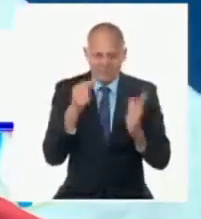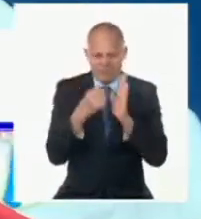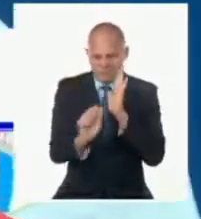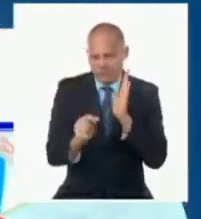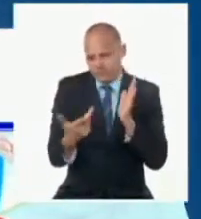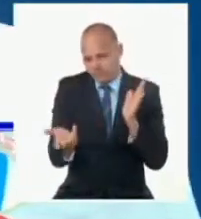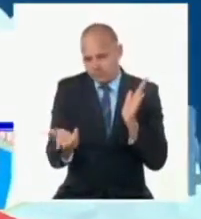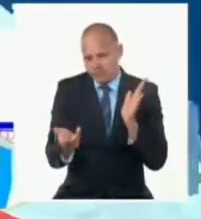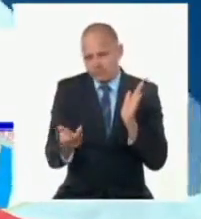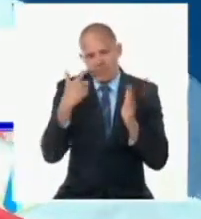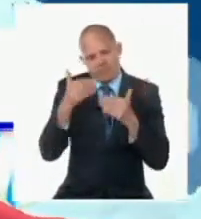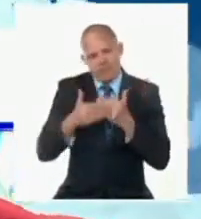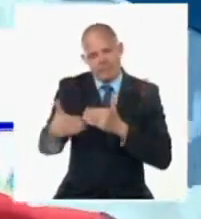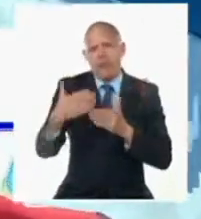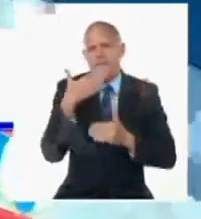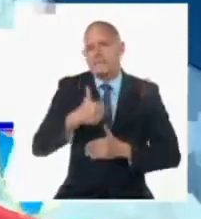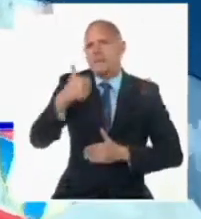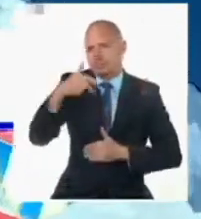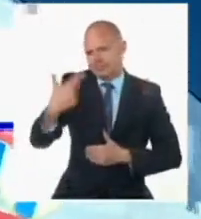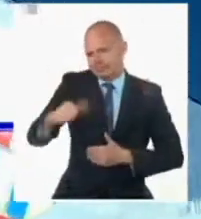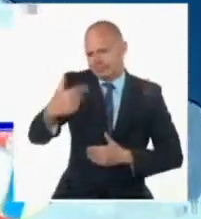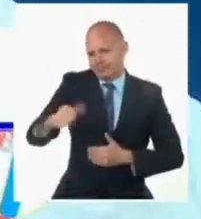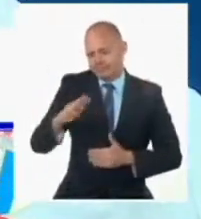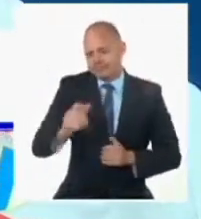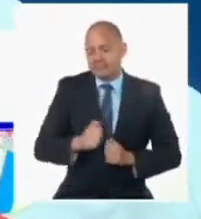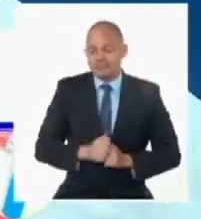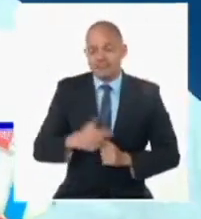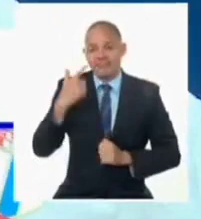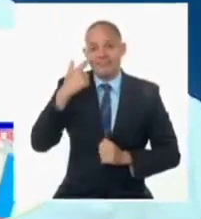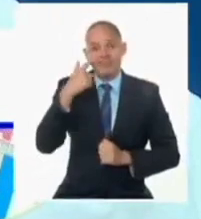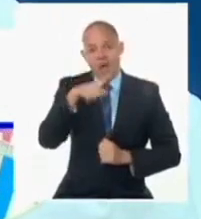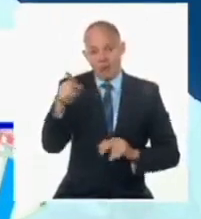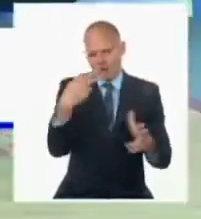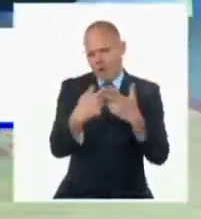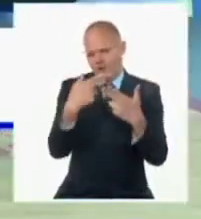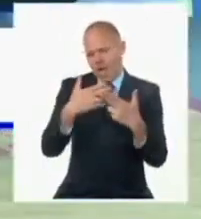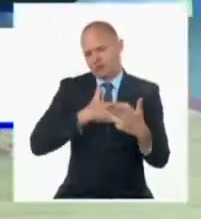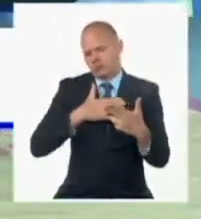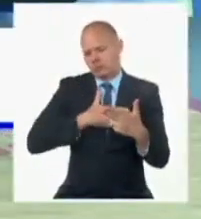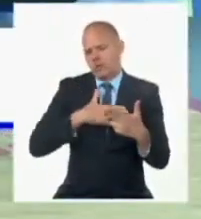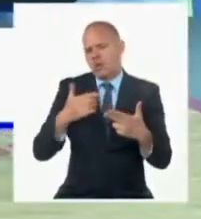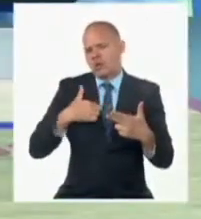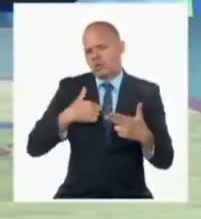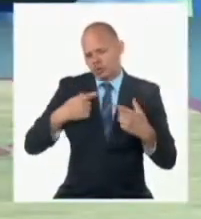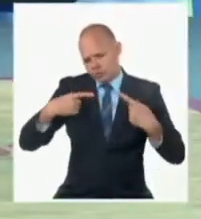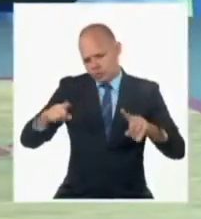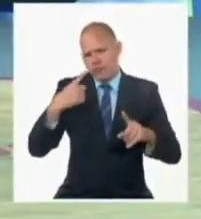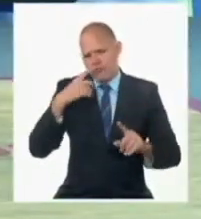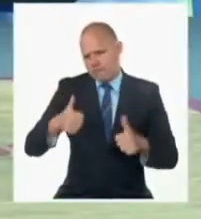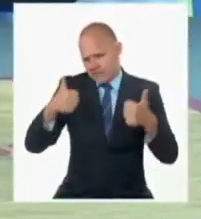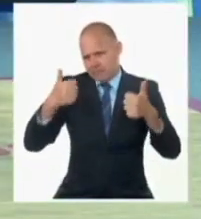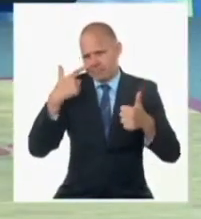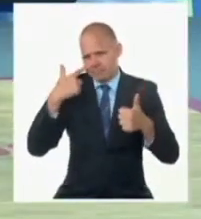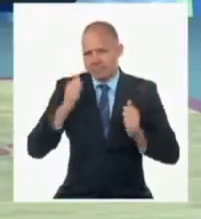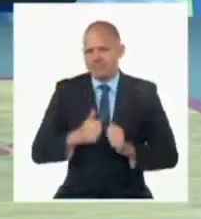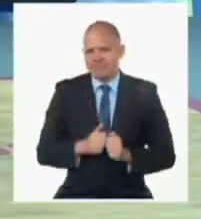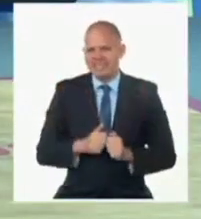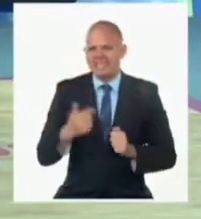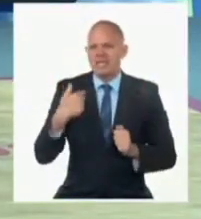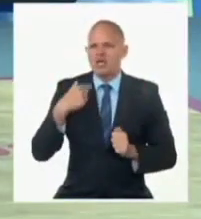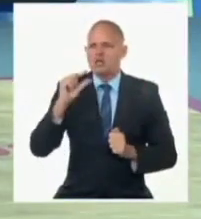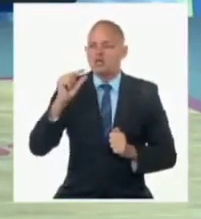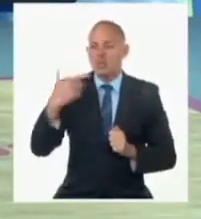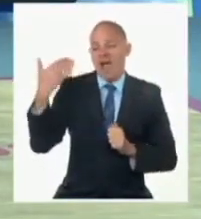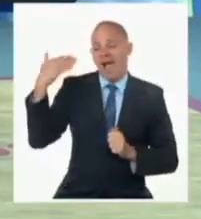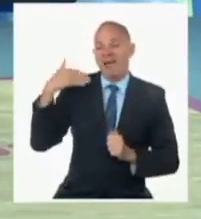Y decir también que tienen que esperar lo mejor de mí, que yo voy a dar lo mejor en las próximas competencias. Tuve una lesión en los juegos del alma del